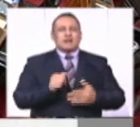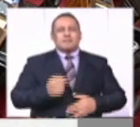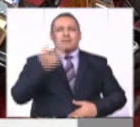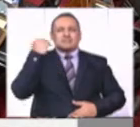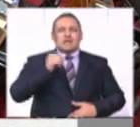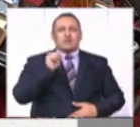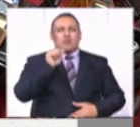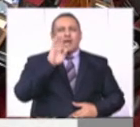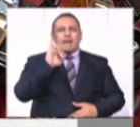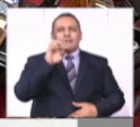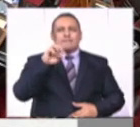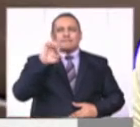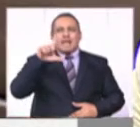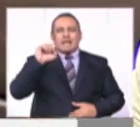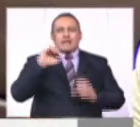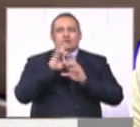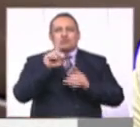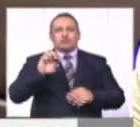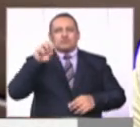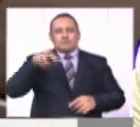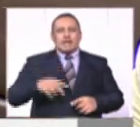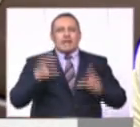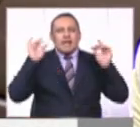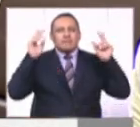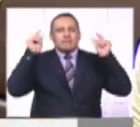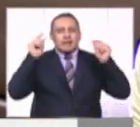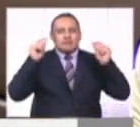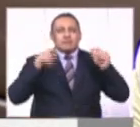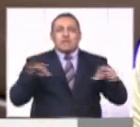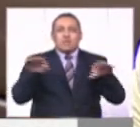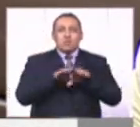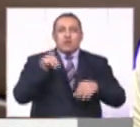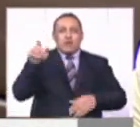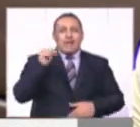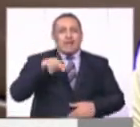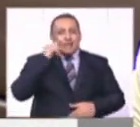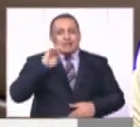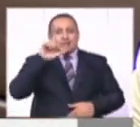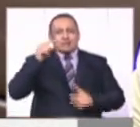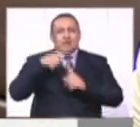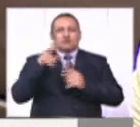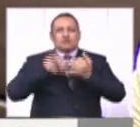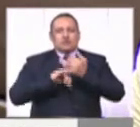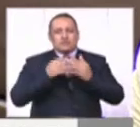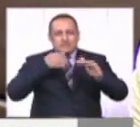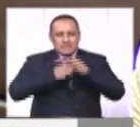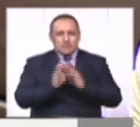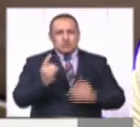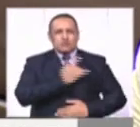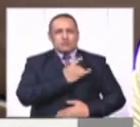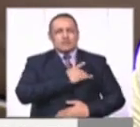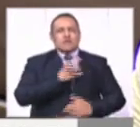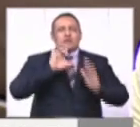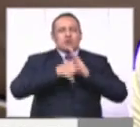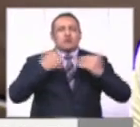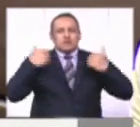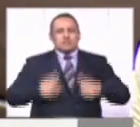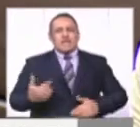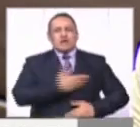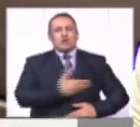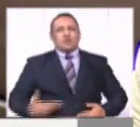Guzmán en su momento Aníbal Torres quiso hacer lo mismo desde la Academia y luego ya en